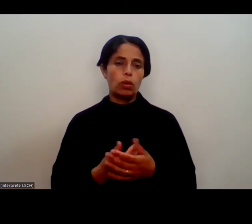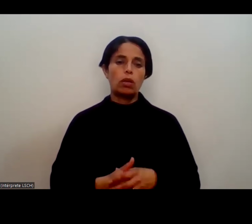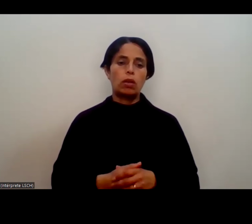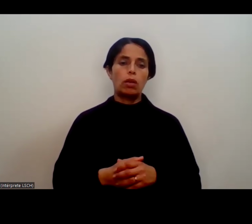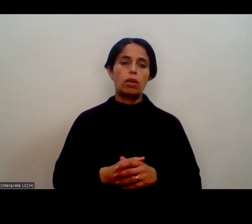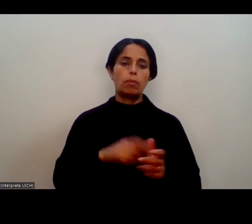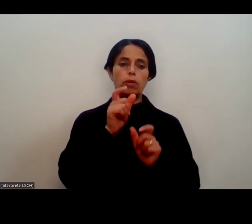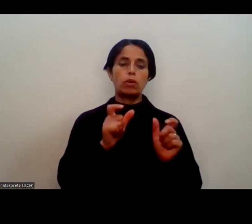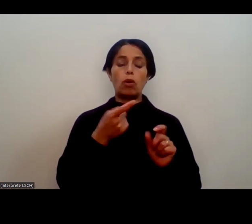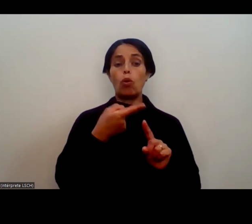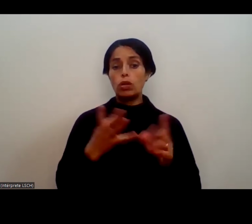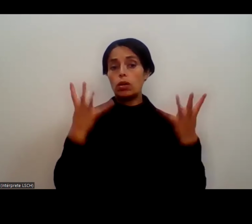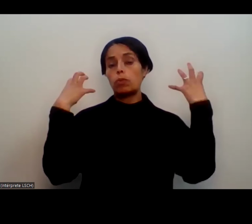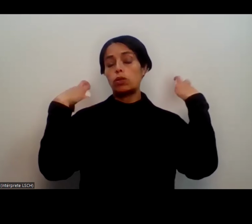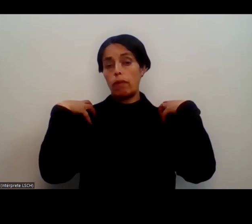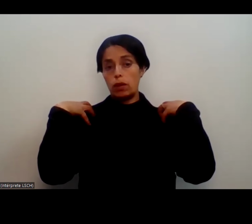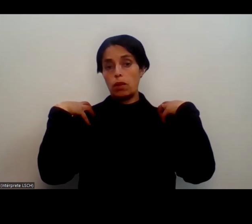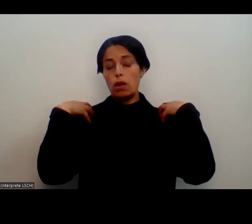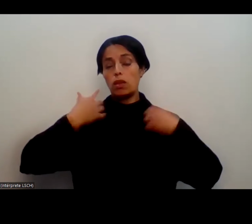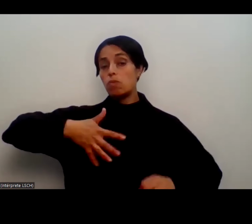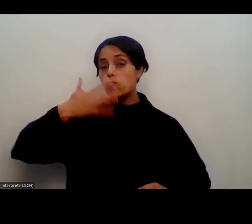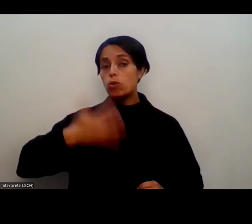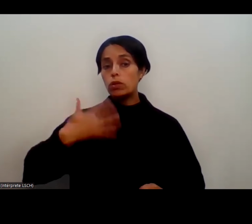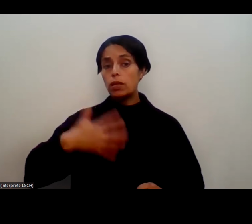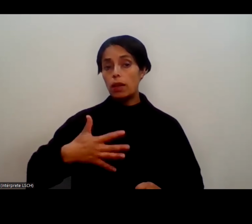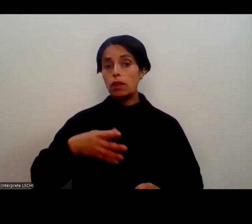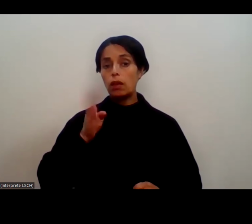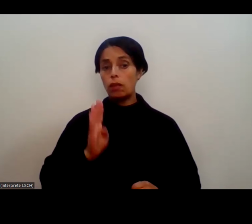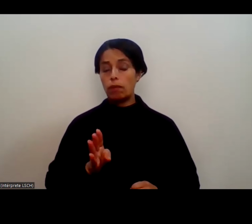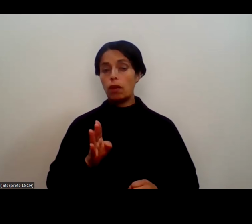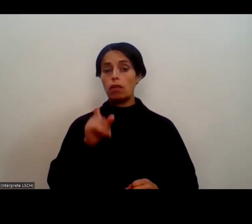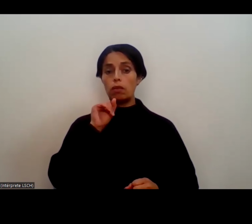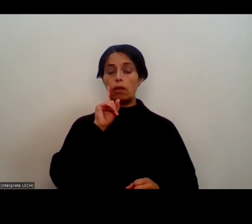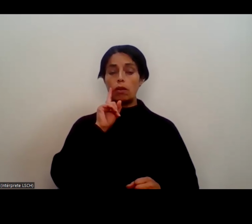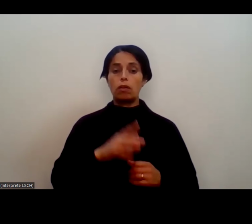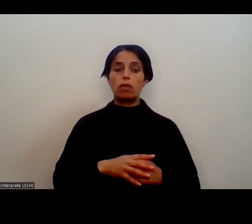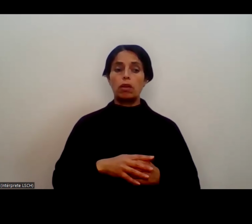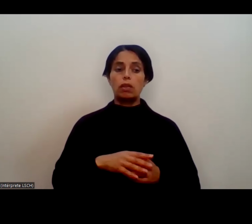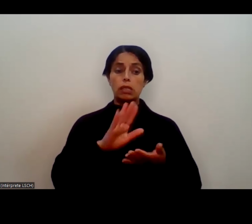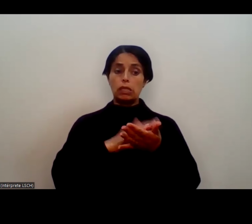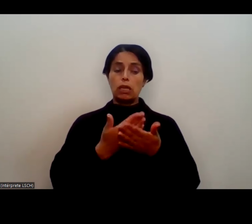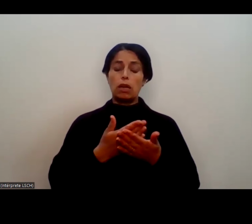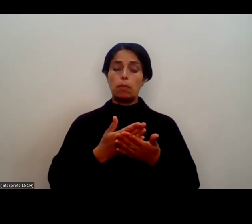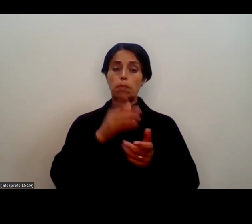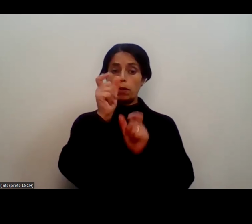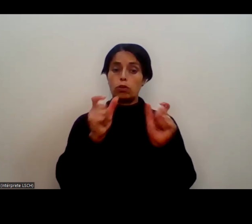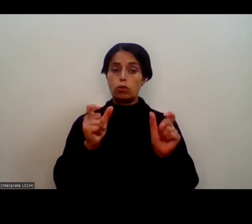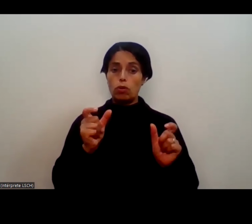tarea, otra gran tarea que le correspondía, la sanación de seres humanos. Mm.